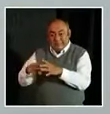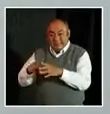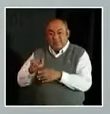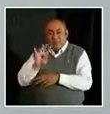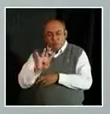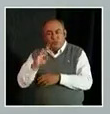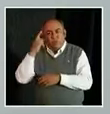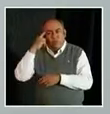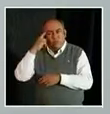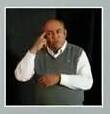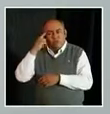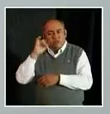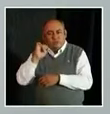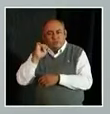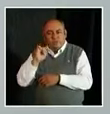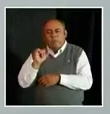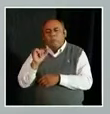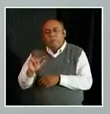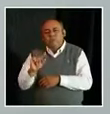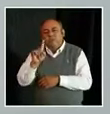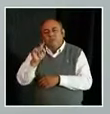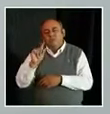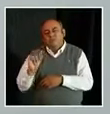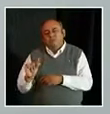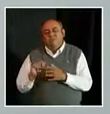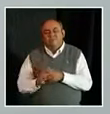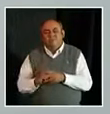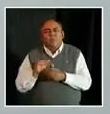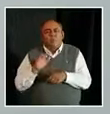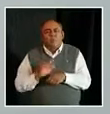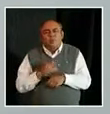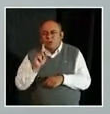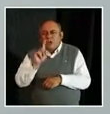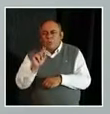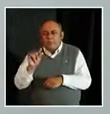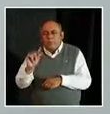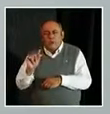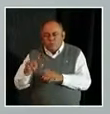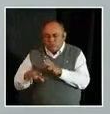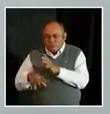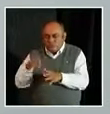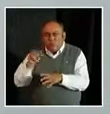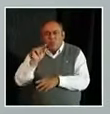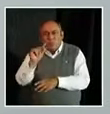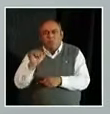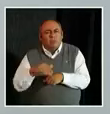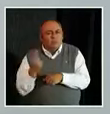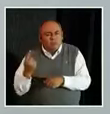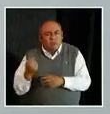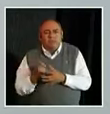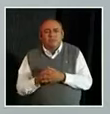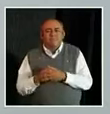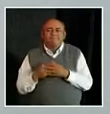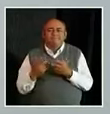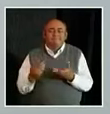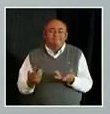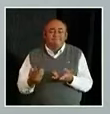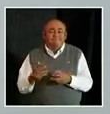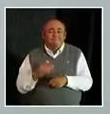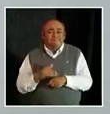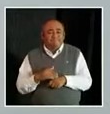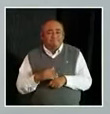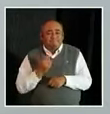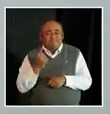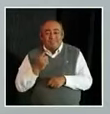memoria. La razón por la que están dando menos, un elemento es ciertamente que